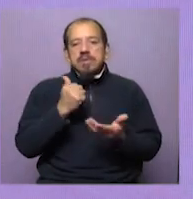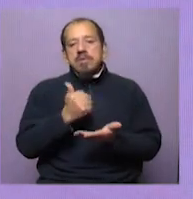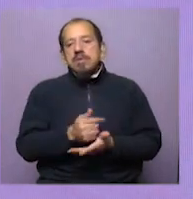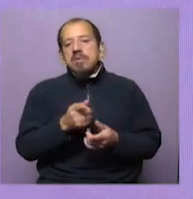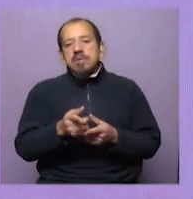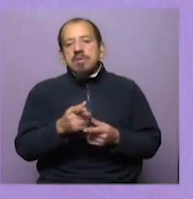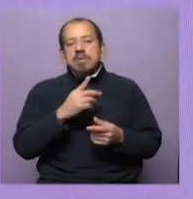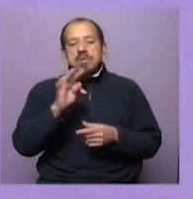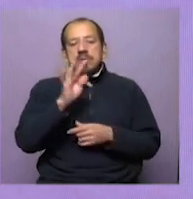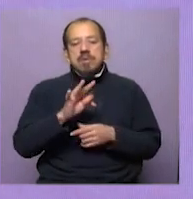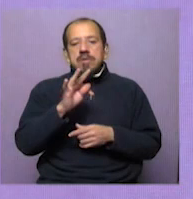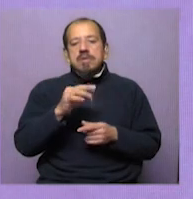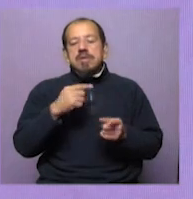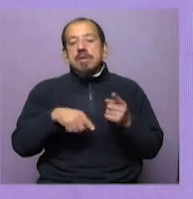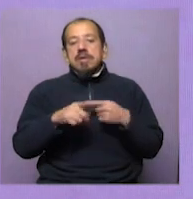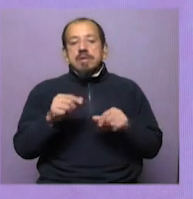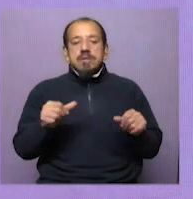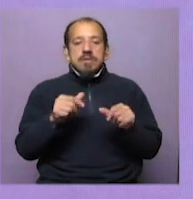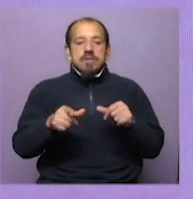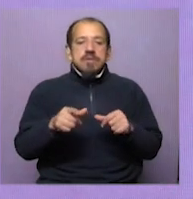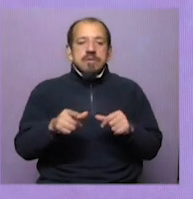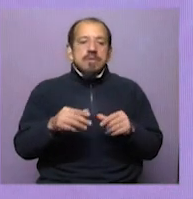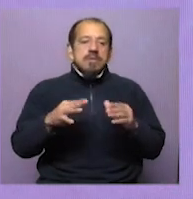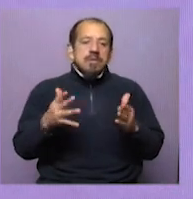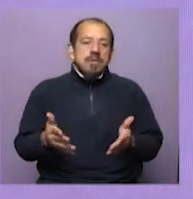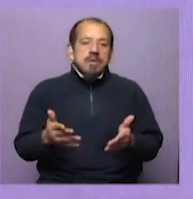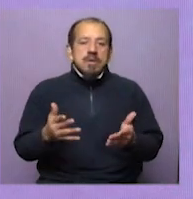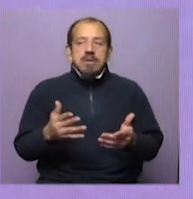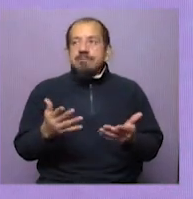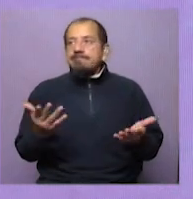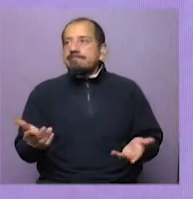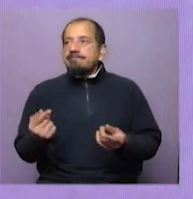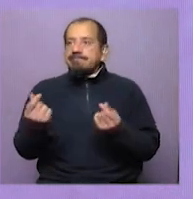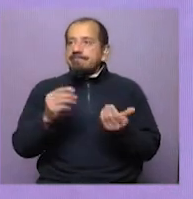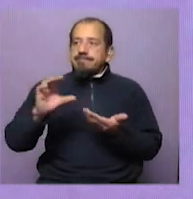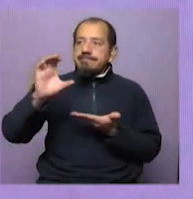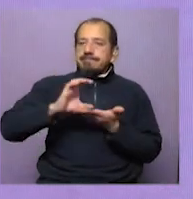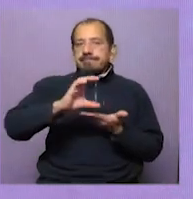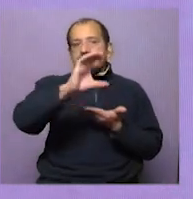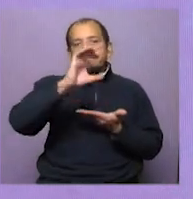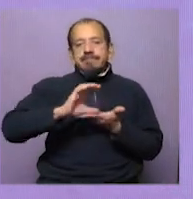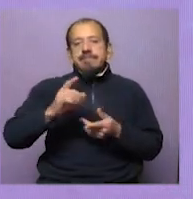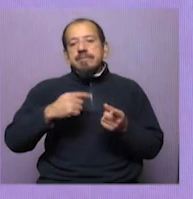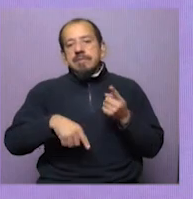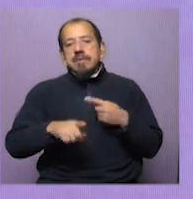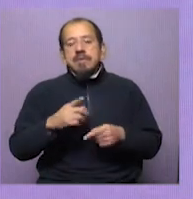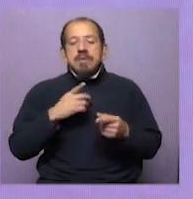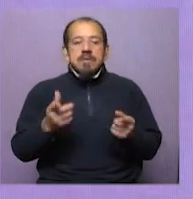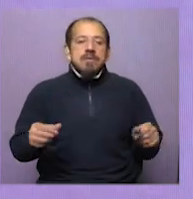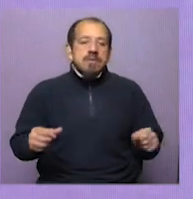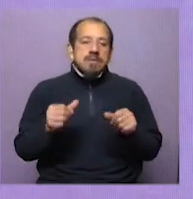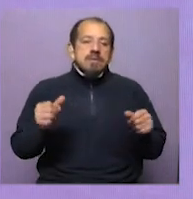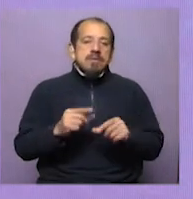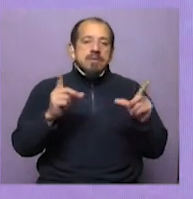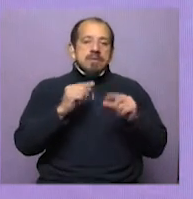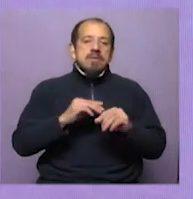nuestros talleres, en los espacios de networking para conseguir financiación, distribución, etc. Y nada, es cerrar un ciclo para